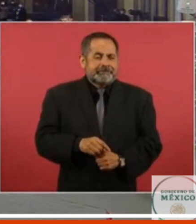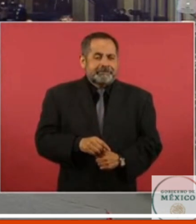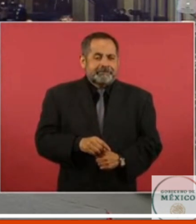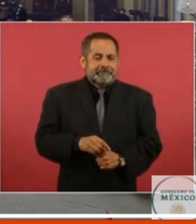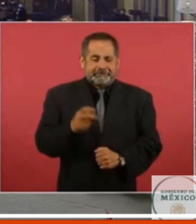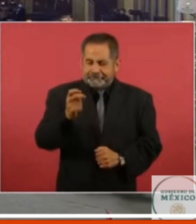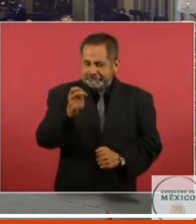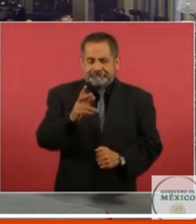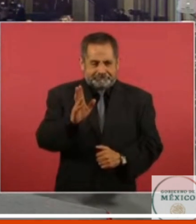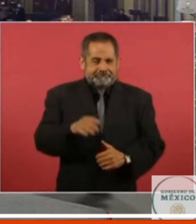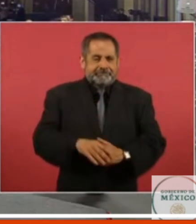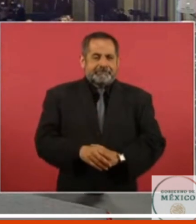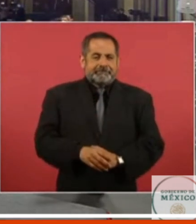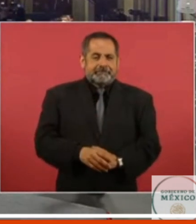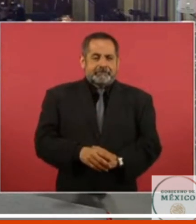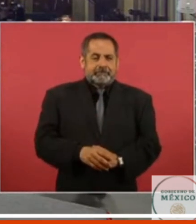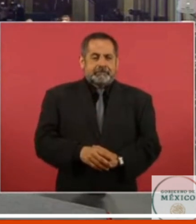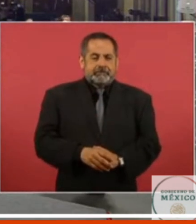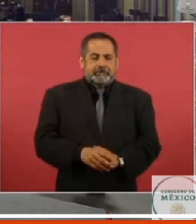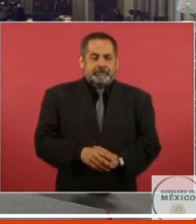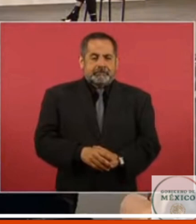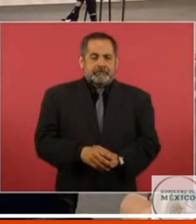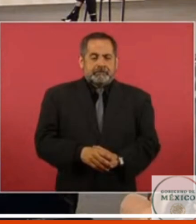Aquí está Sergio, ¿no? Sí.